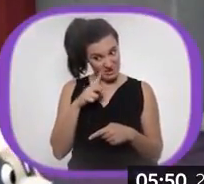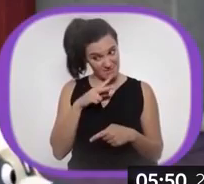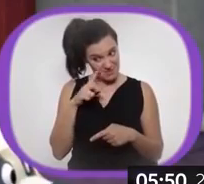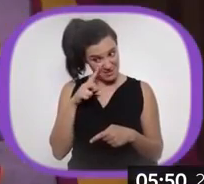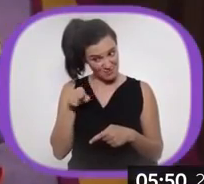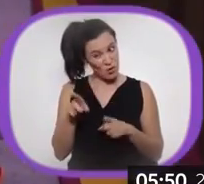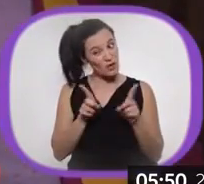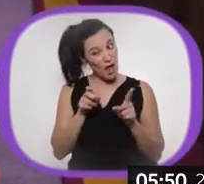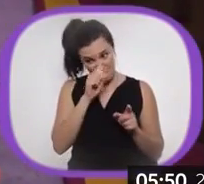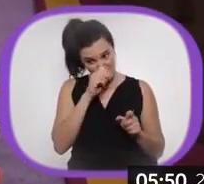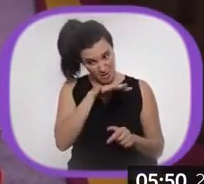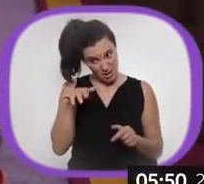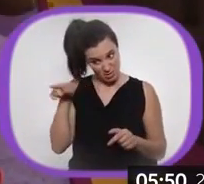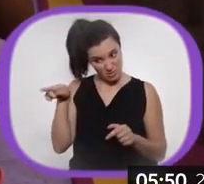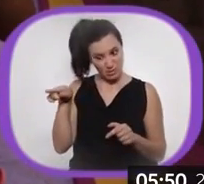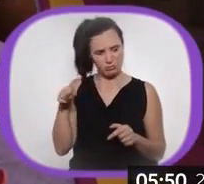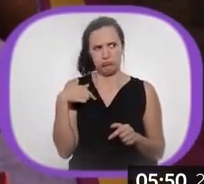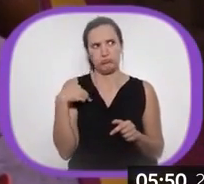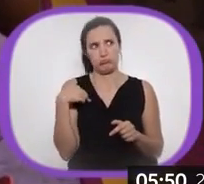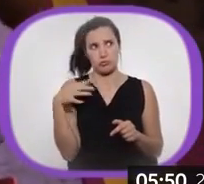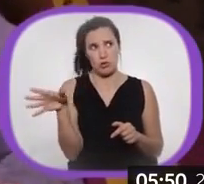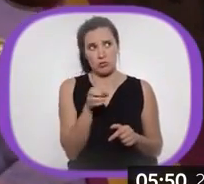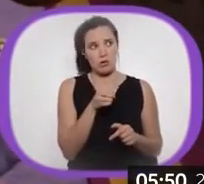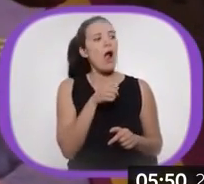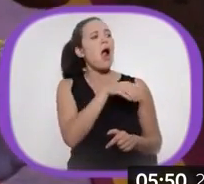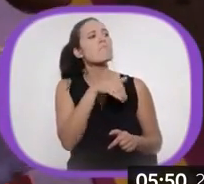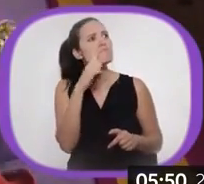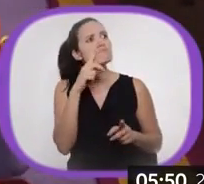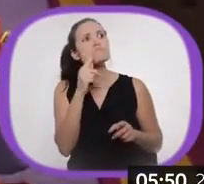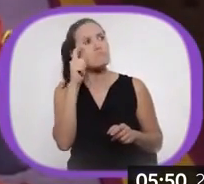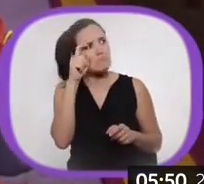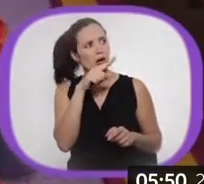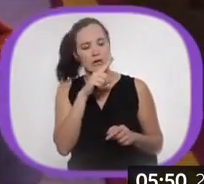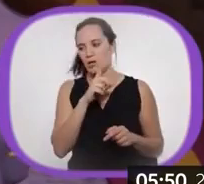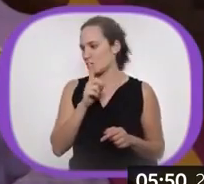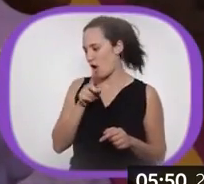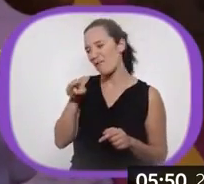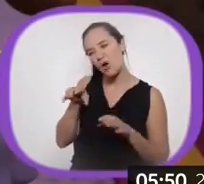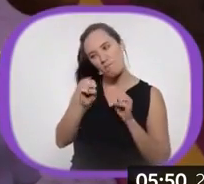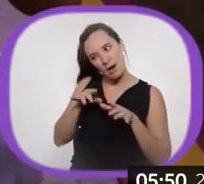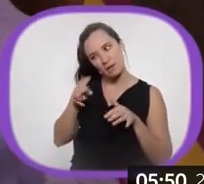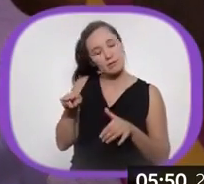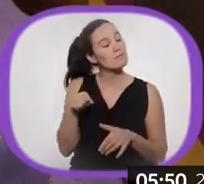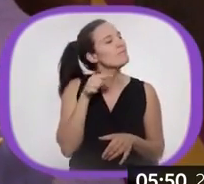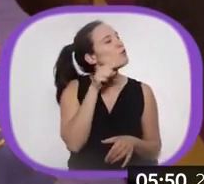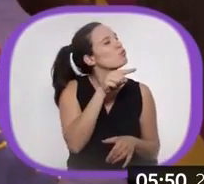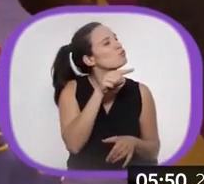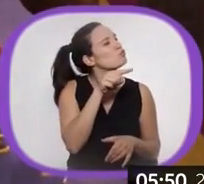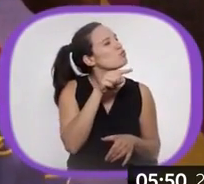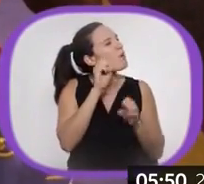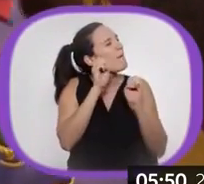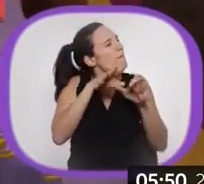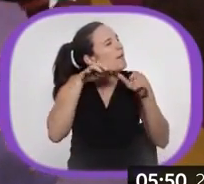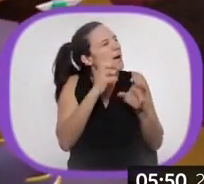en el patio? Yo no la puse aquí, fue Mike. ¿Qué? ¡Lo hiciste con tu magia! Pero tú lanzaste mi hechizo